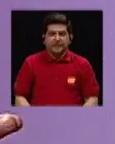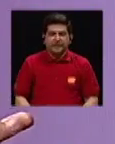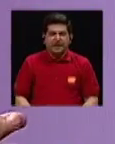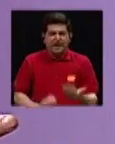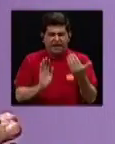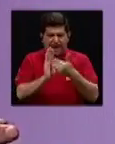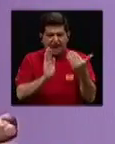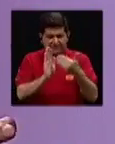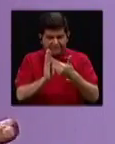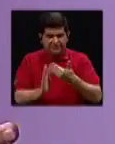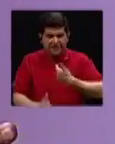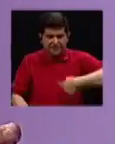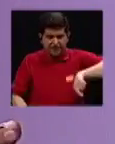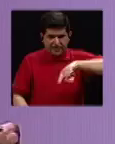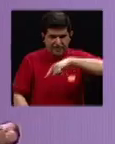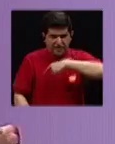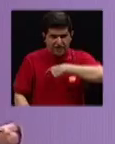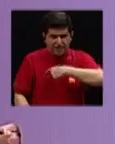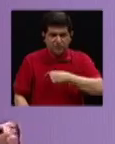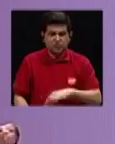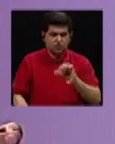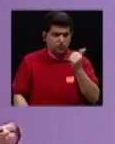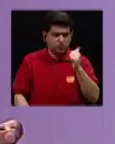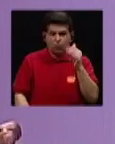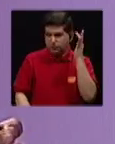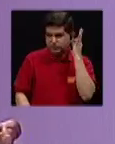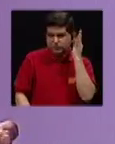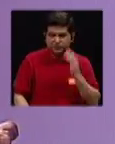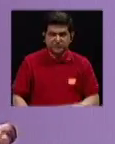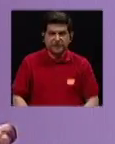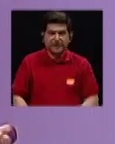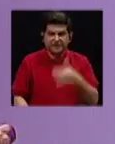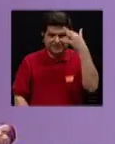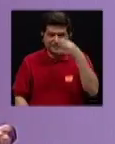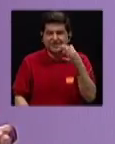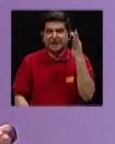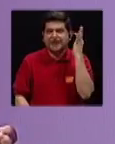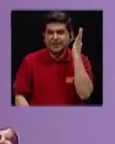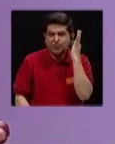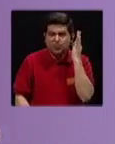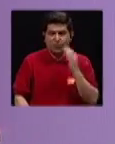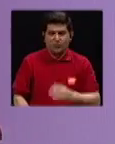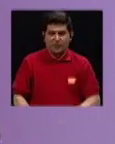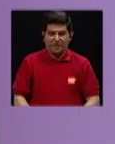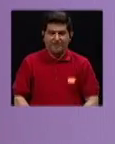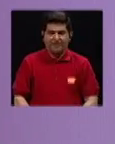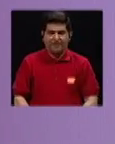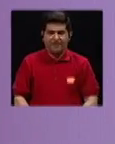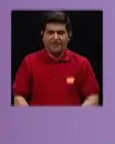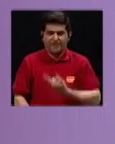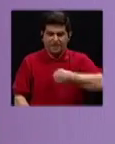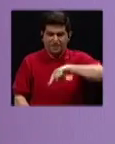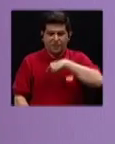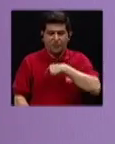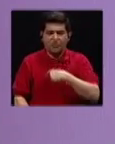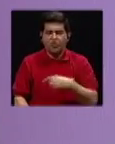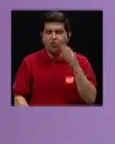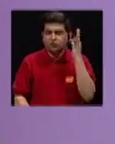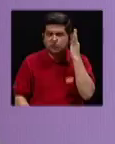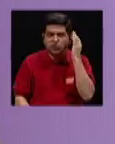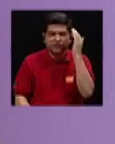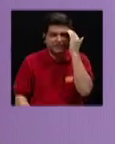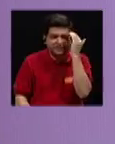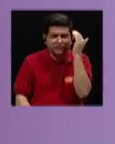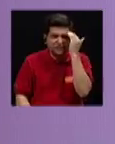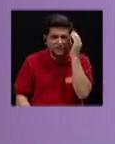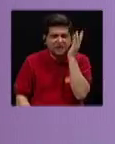cumplieron En qué nos afecta a a las a las otras a las otras mujeres Bueno yo creo que las mujeres que que que